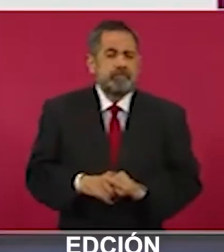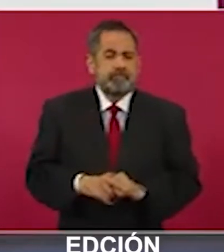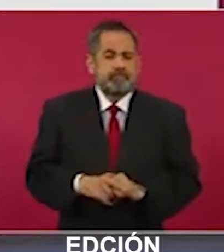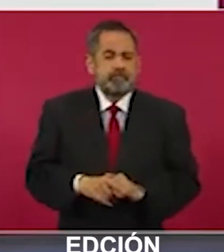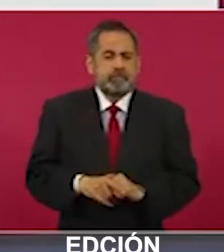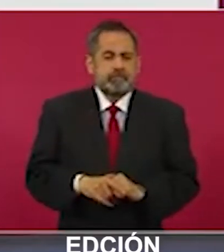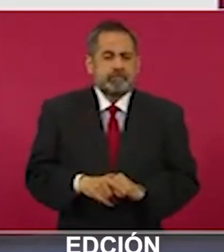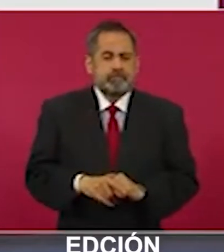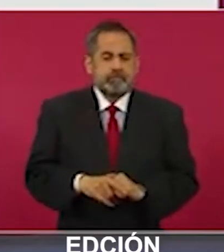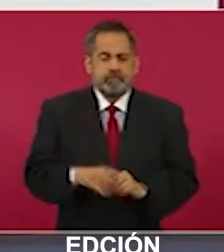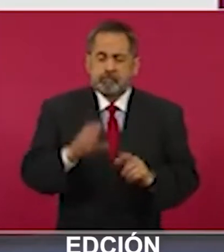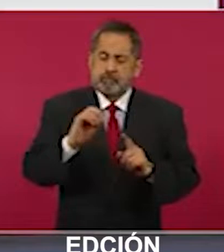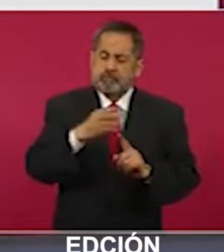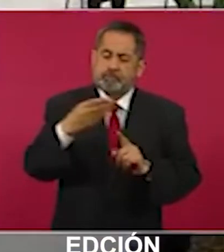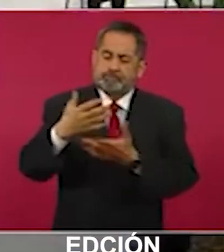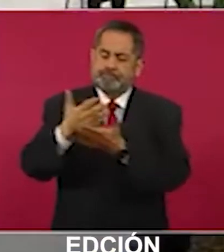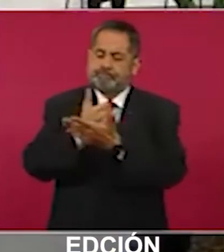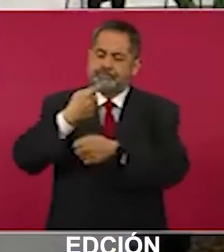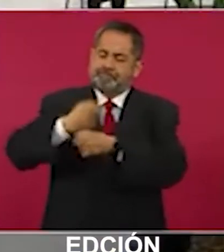Ahora sí que Obama ganaba.